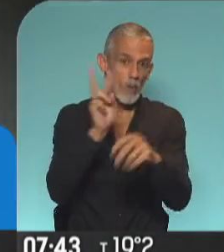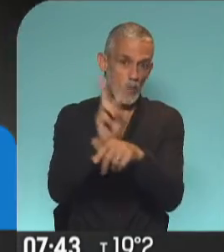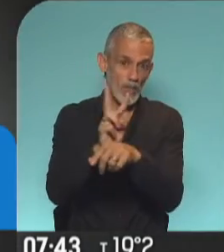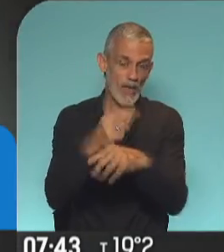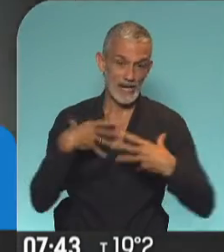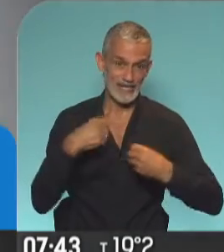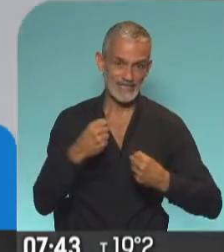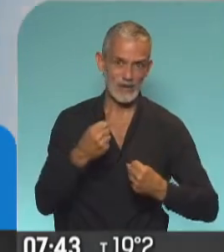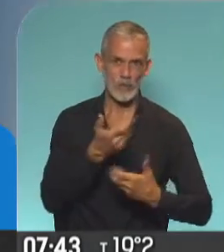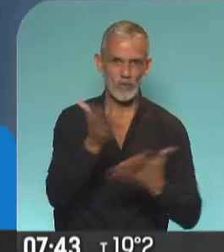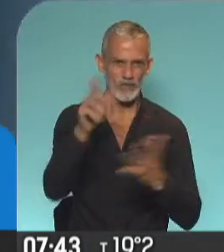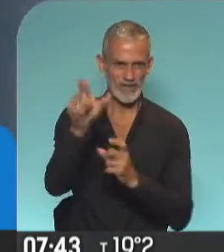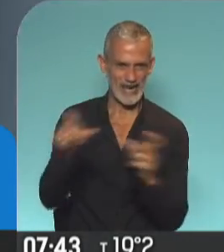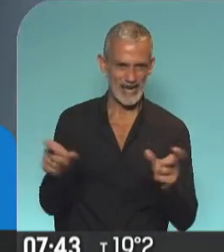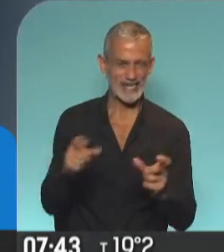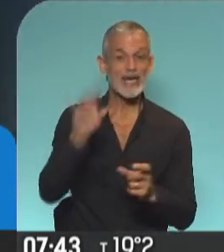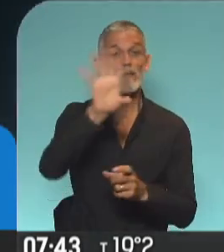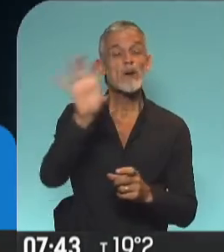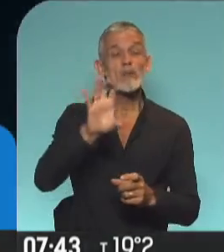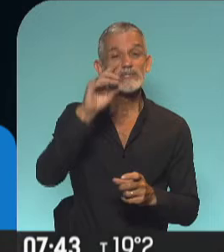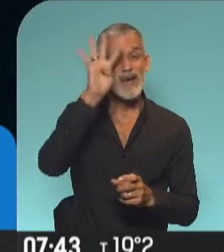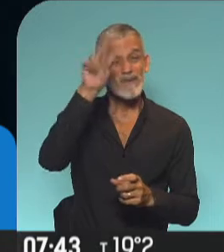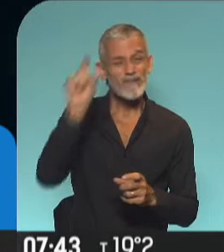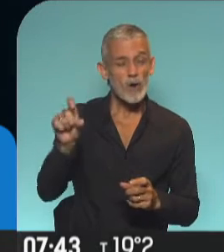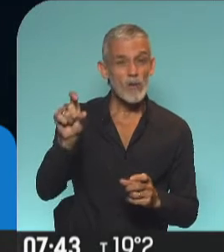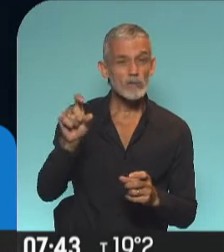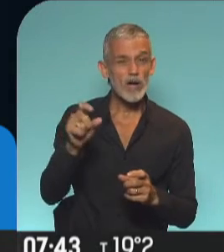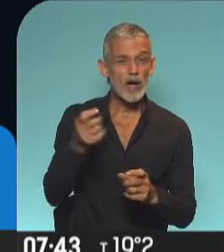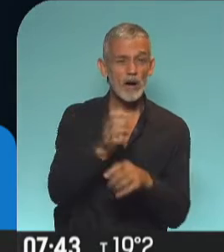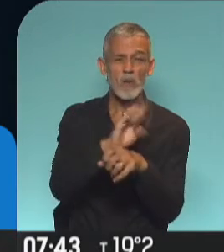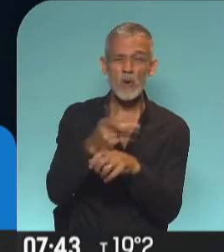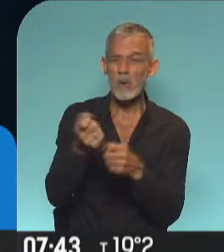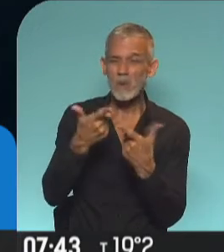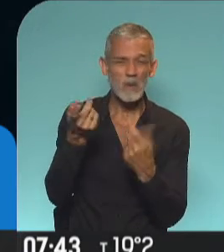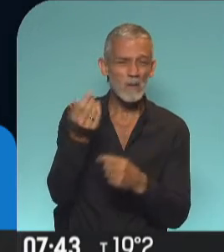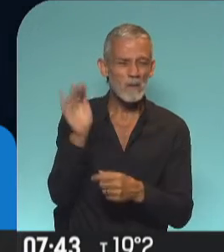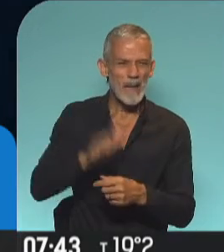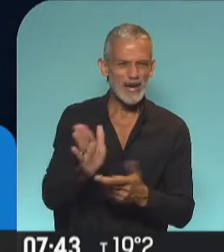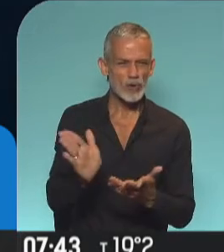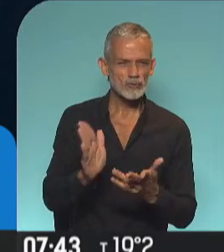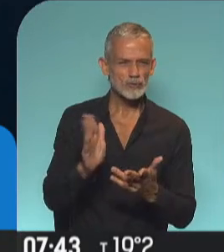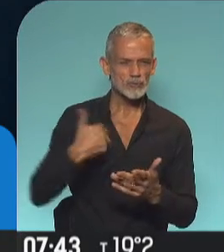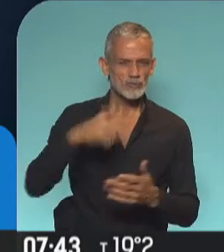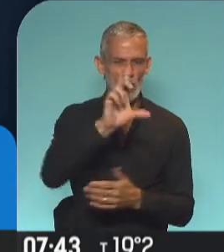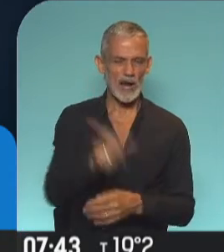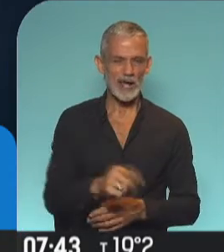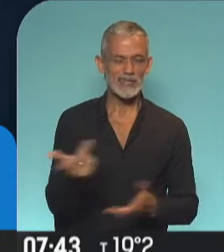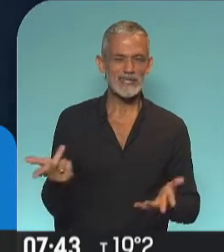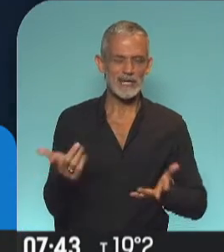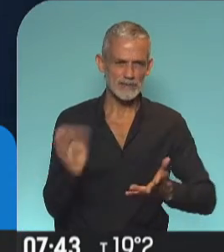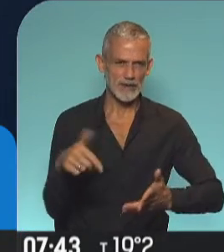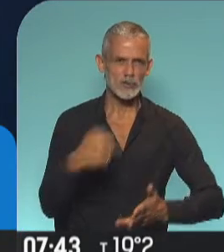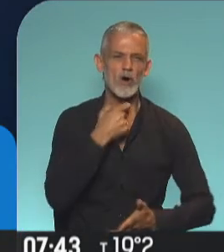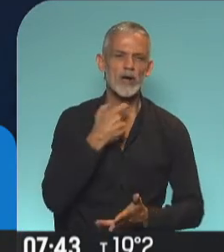pública. La provincia de Formosa es la provincia que menos casos tiene, cuando acá se está discutiendo si... Y esto quiero